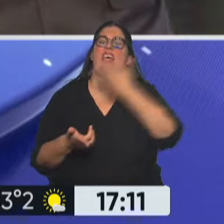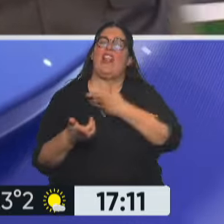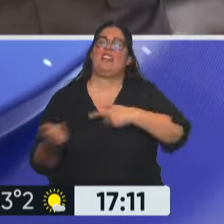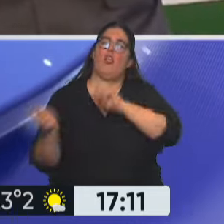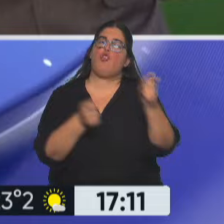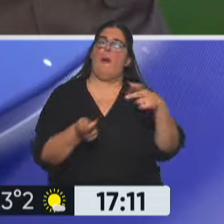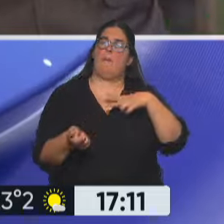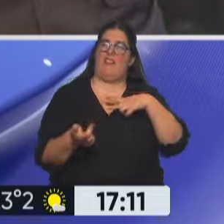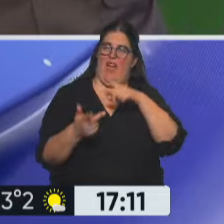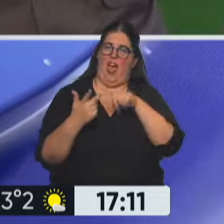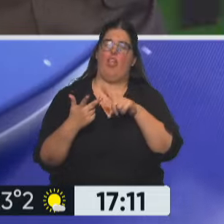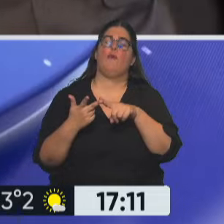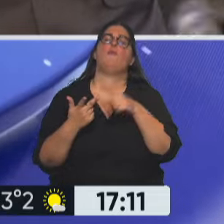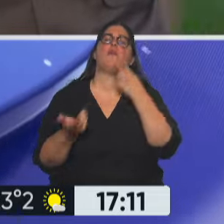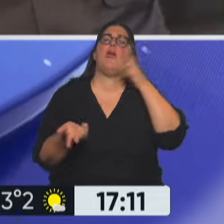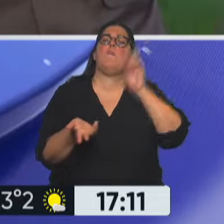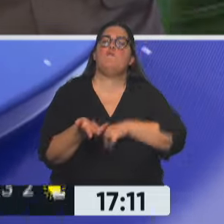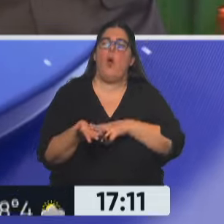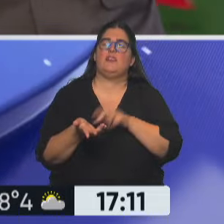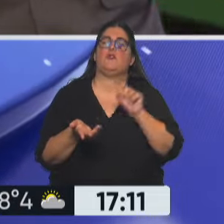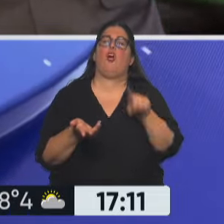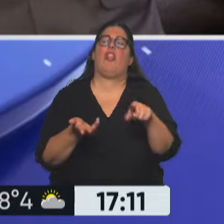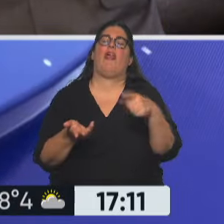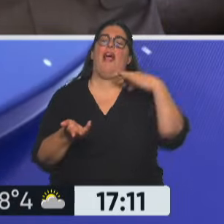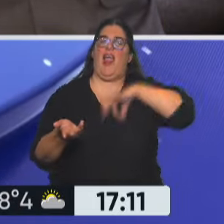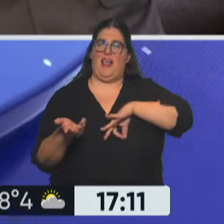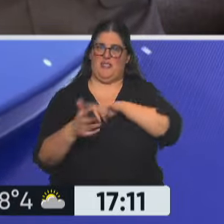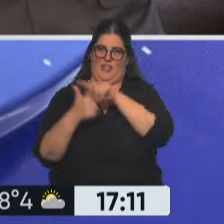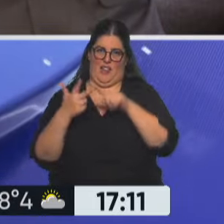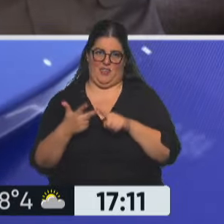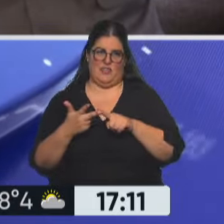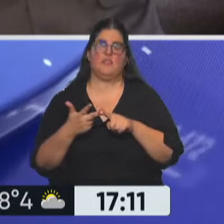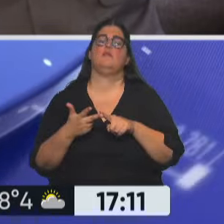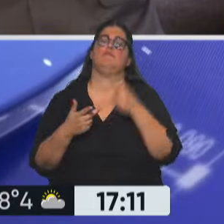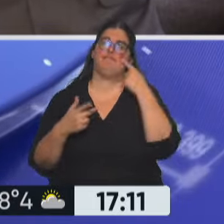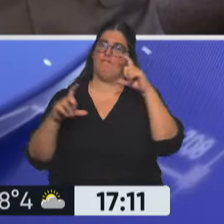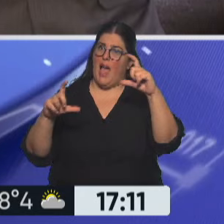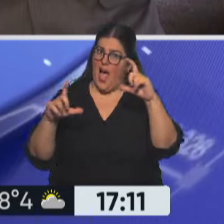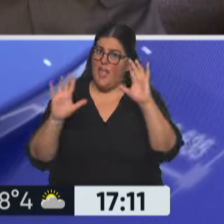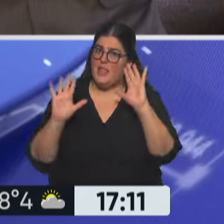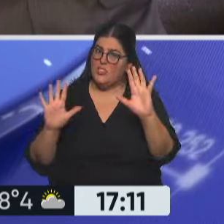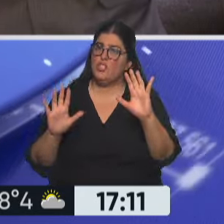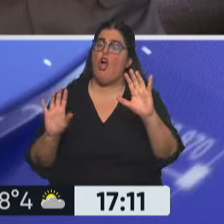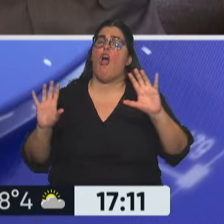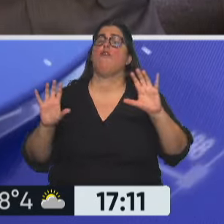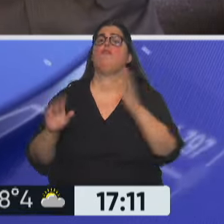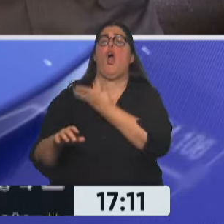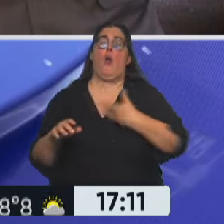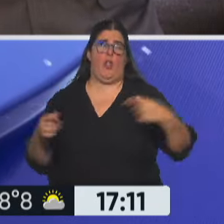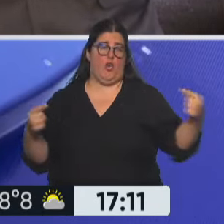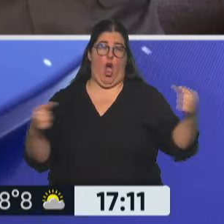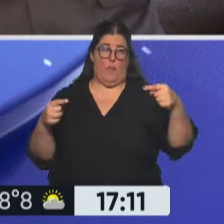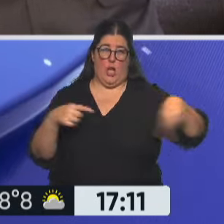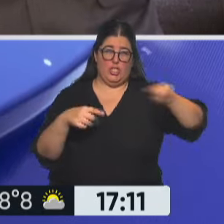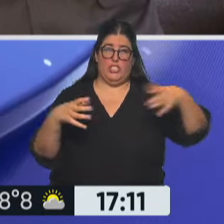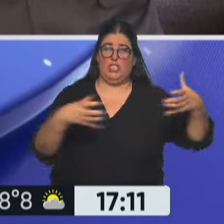y lo que tiene que ver con impuesto a las ganancias. Atención, porque la oposición pretende, si es una